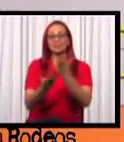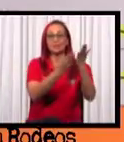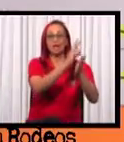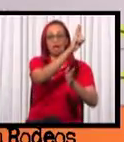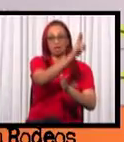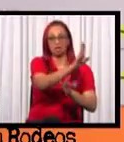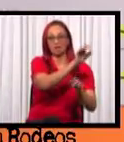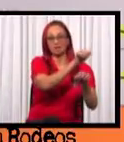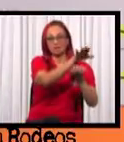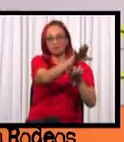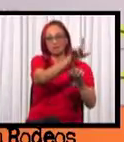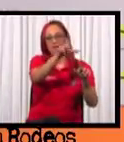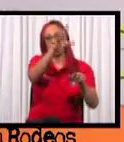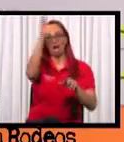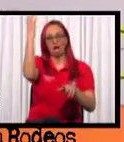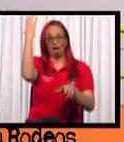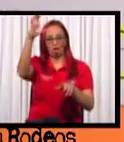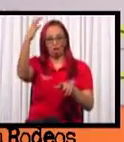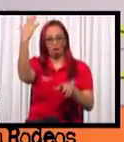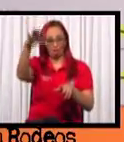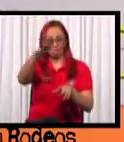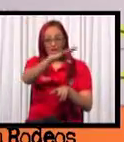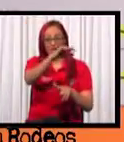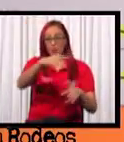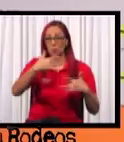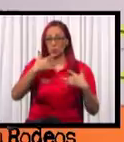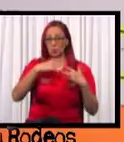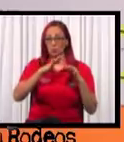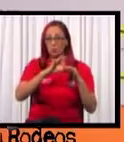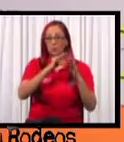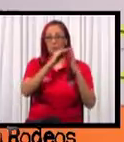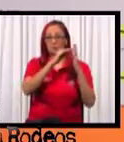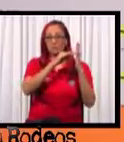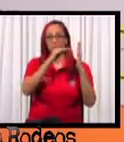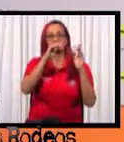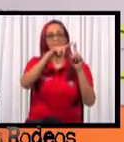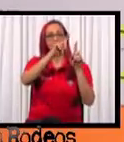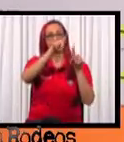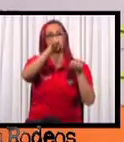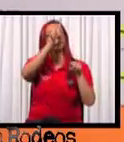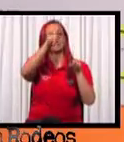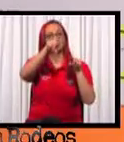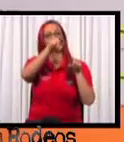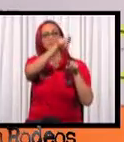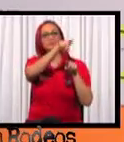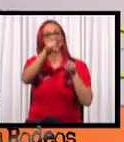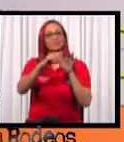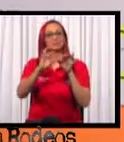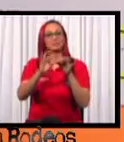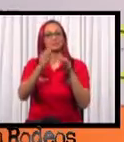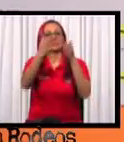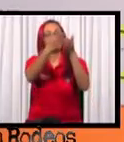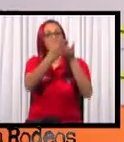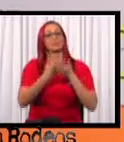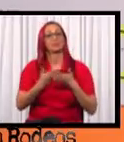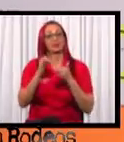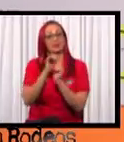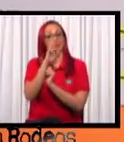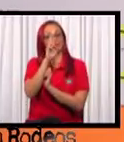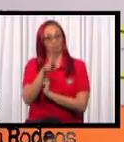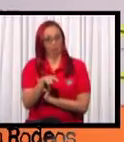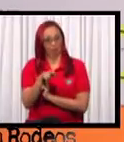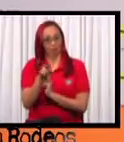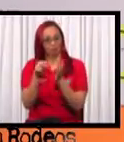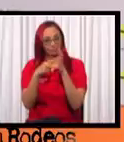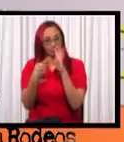hacia Colombia, y el gráfico la línea de arriba son las importaciones de ese país hacia Costa Rica. Obviamente, pues